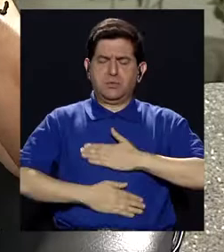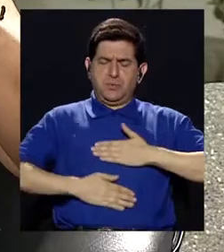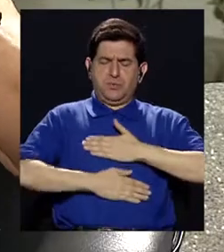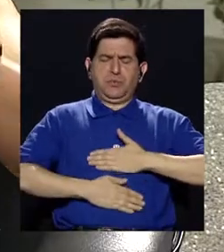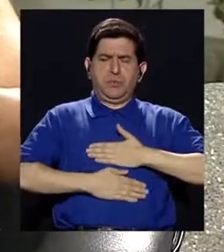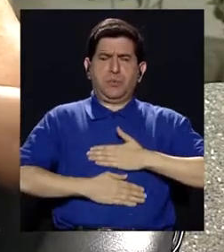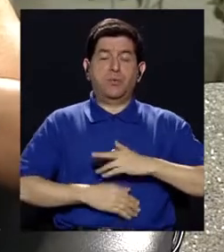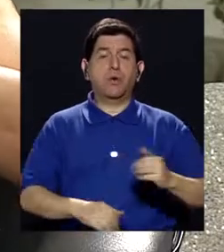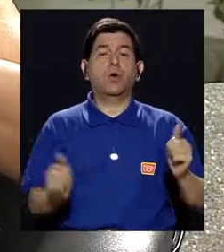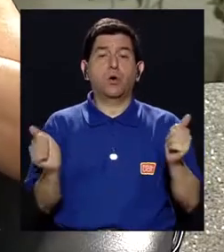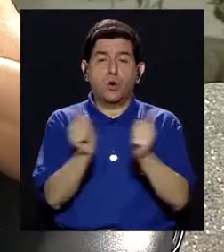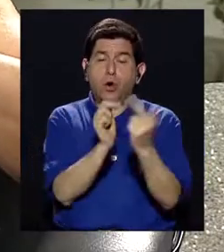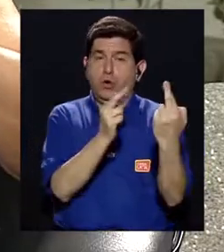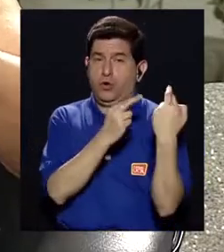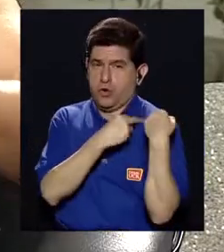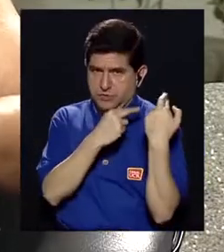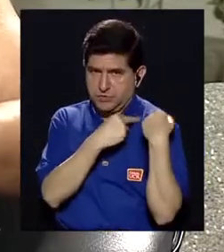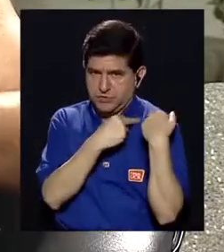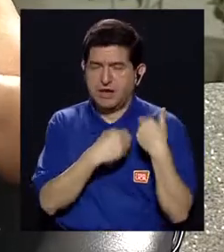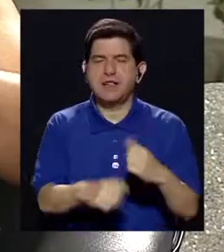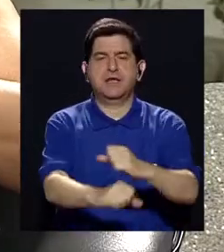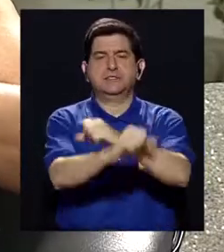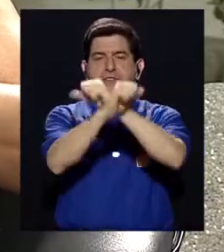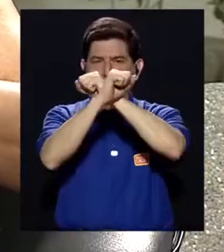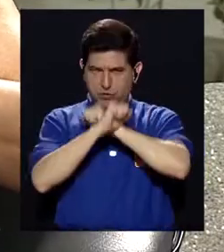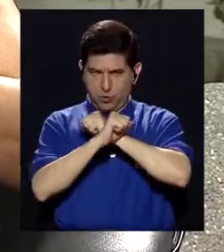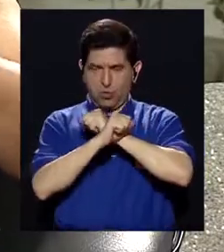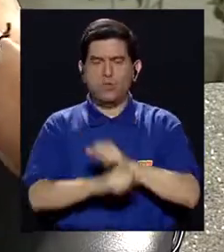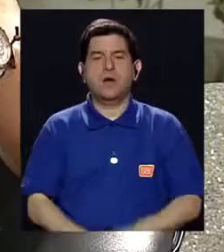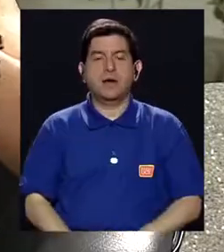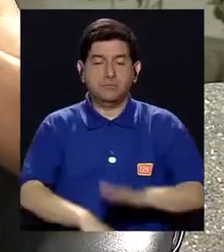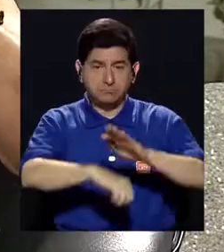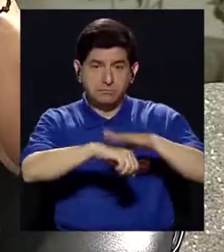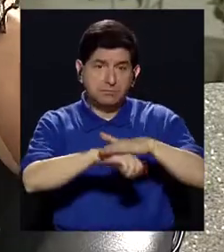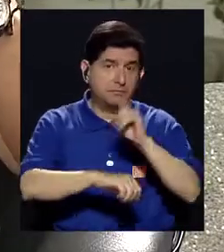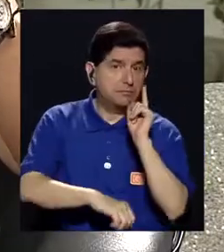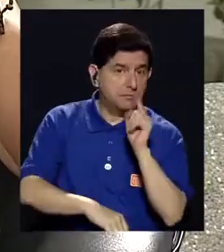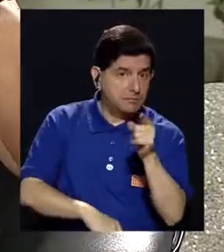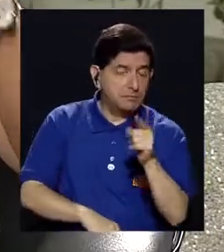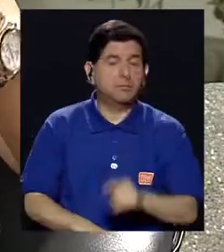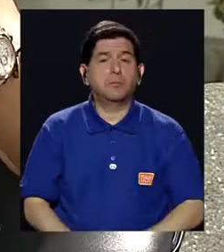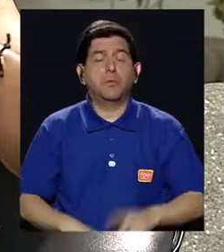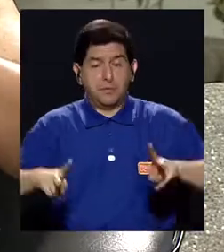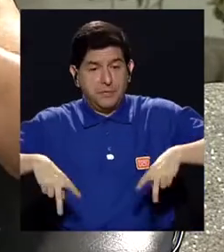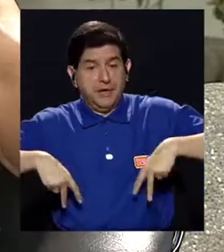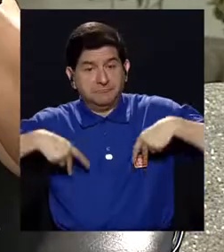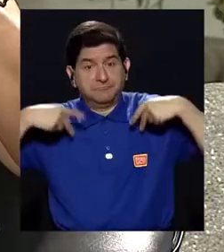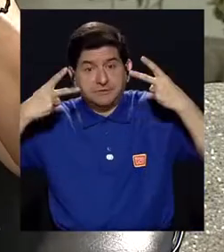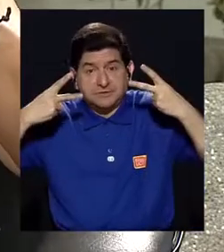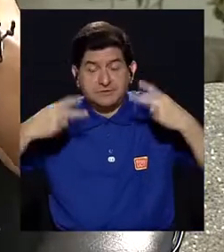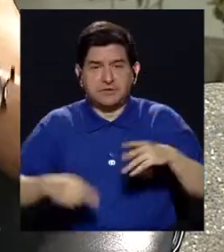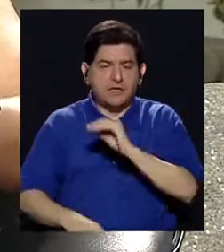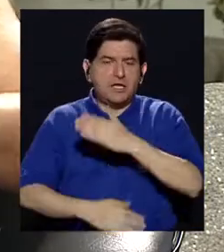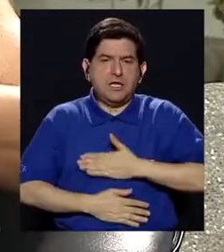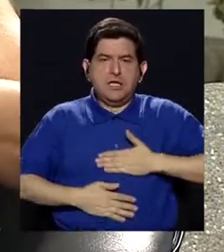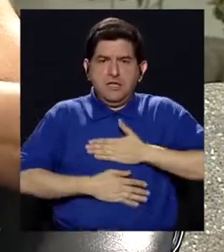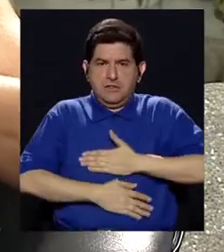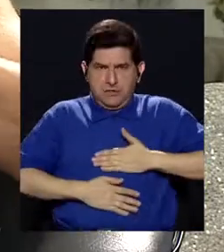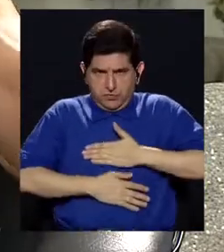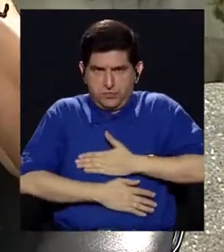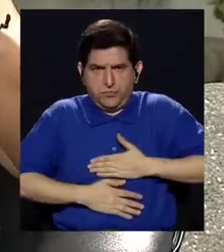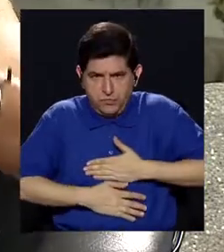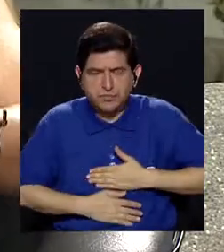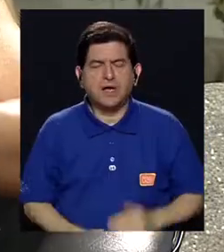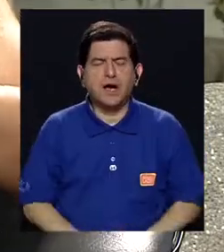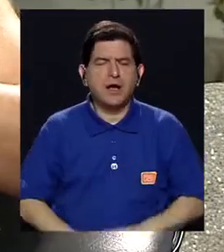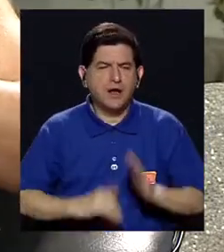placentera, responsable, segura, que te permita vivir y disfrutar de la